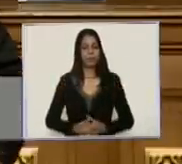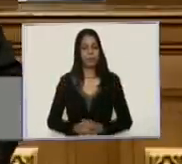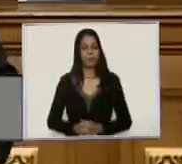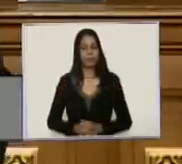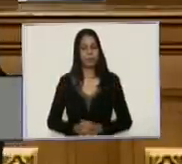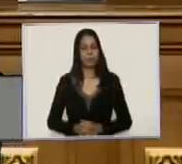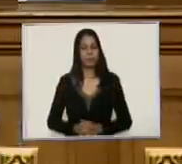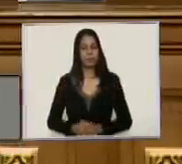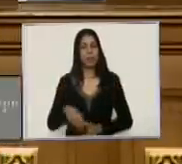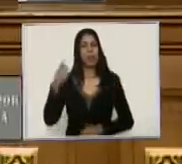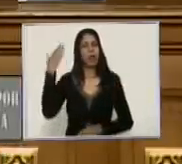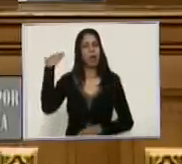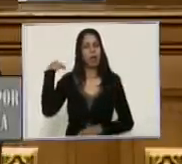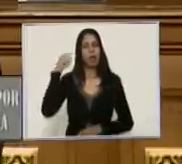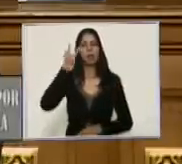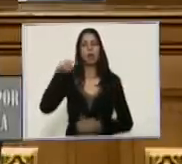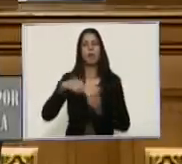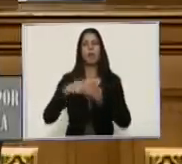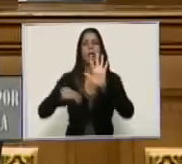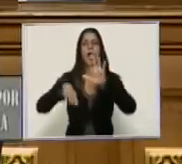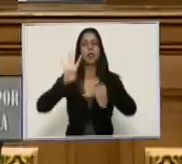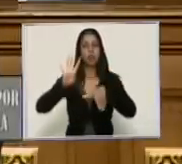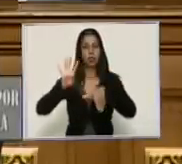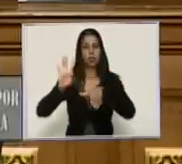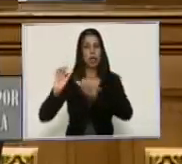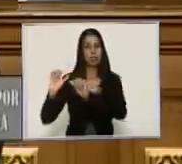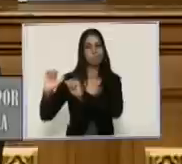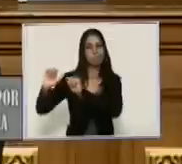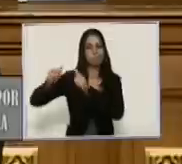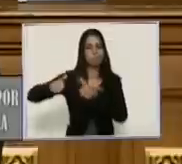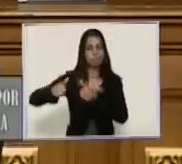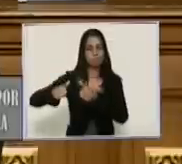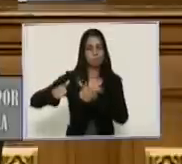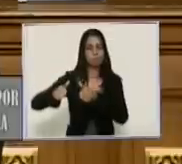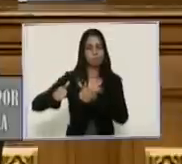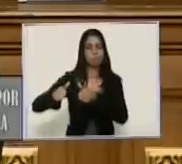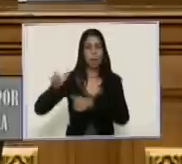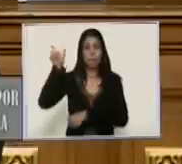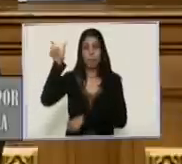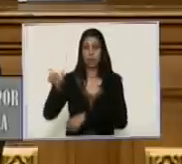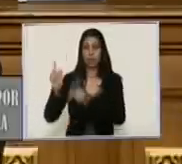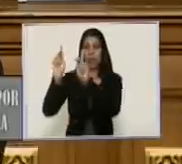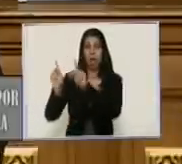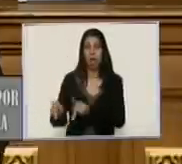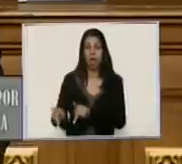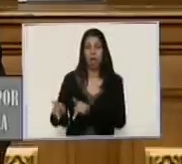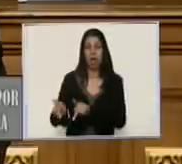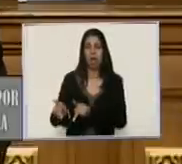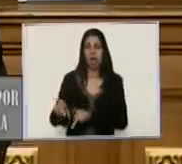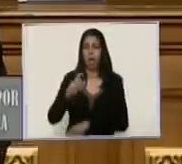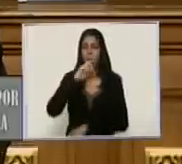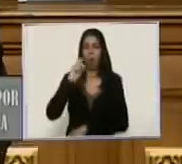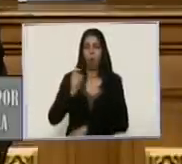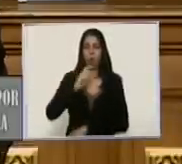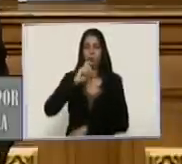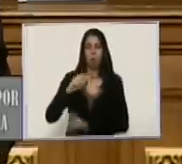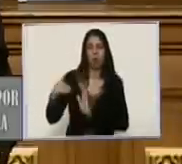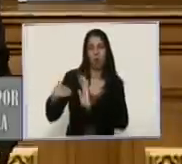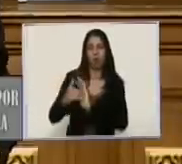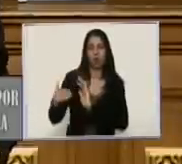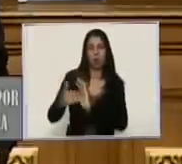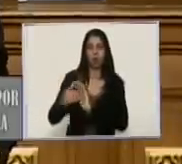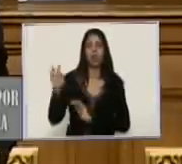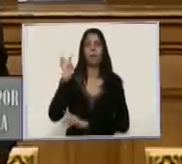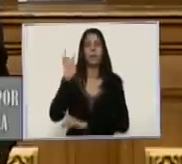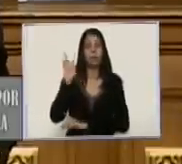Desde el 2014 ha tomado una posición hostil, campal, en contra